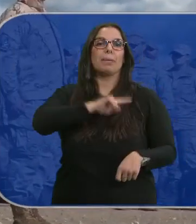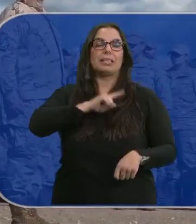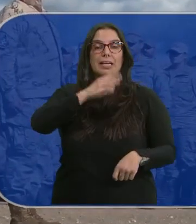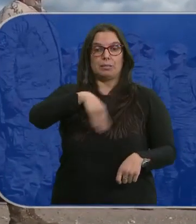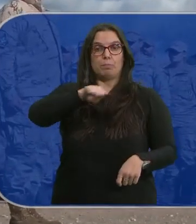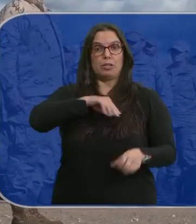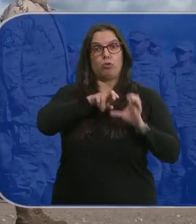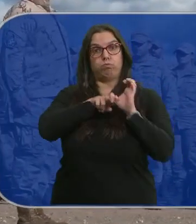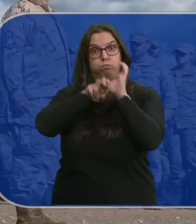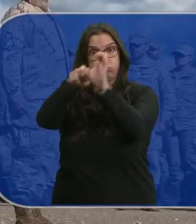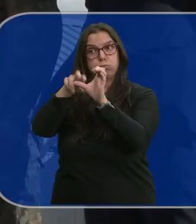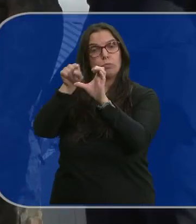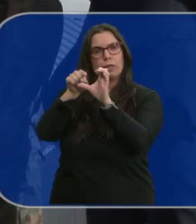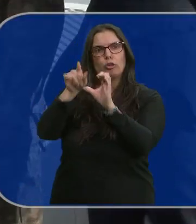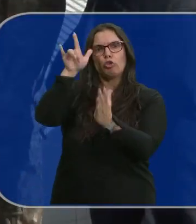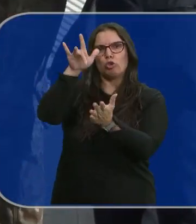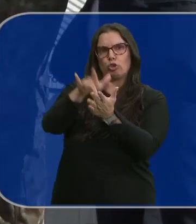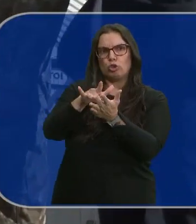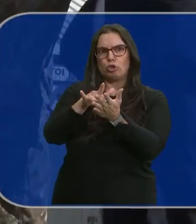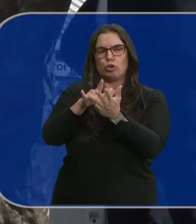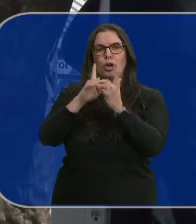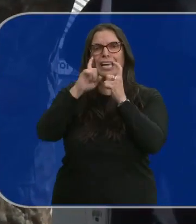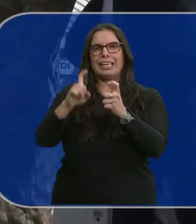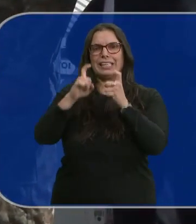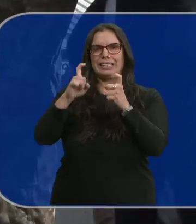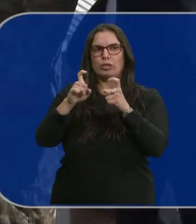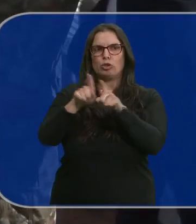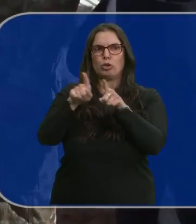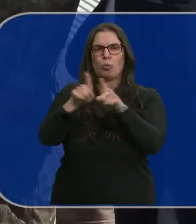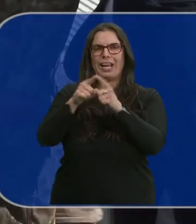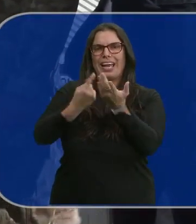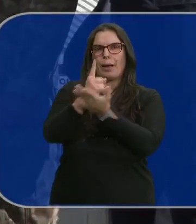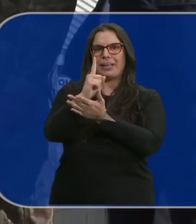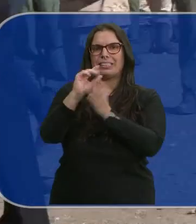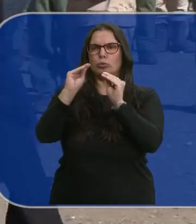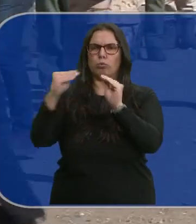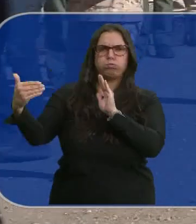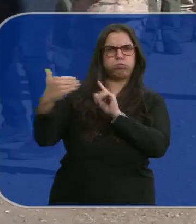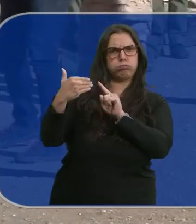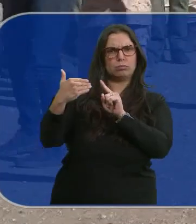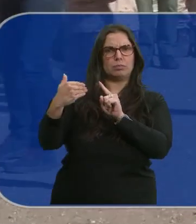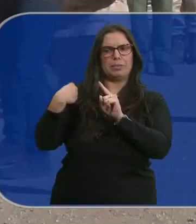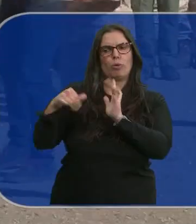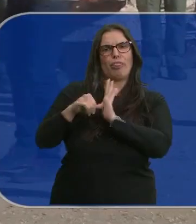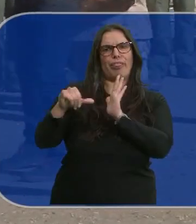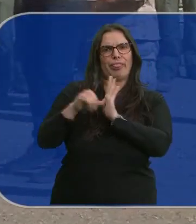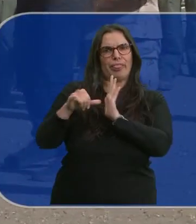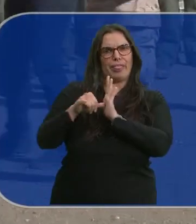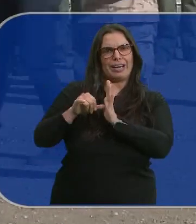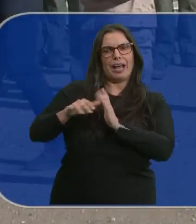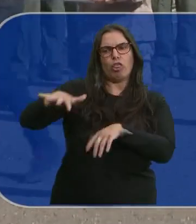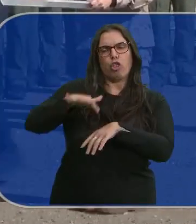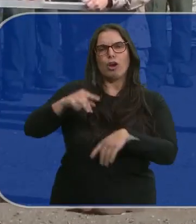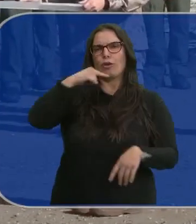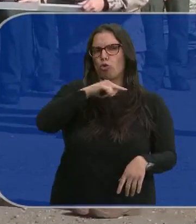el que Margarita Robles se desplazaba ha sufrido un intento de perturbación de su GPS cuando pasaban cerca del enclave ruso de